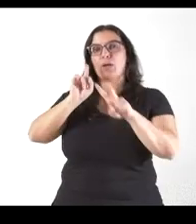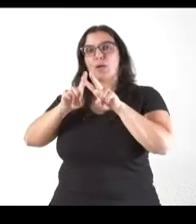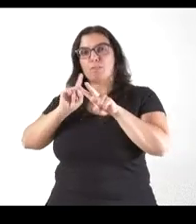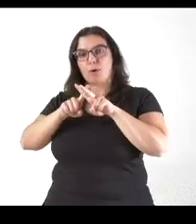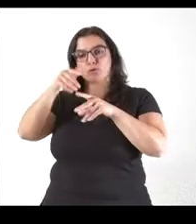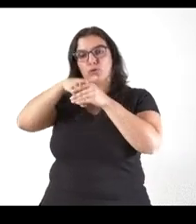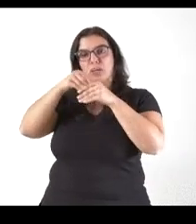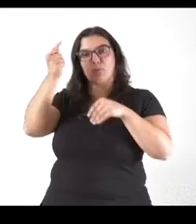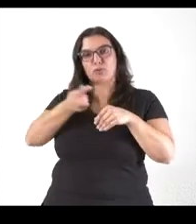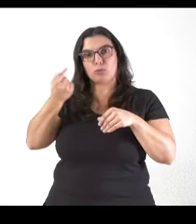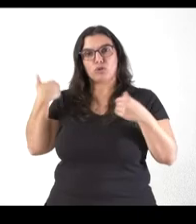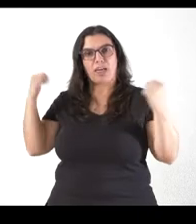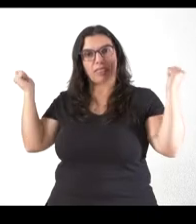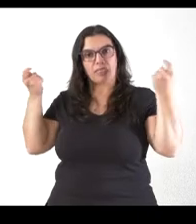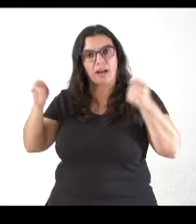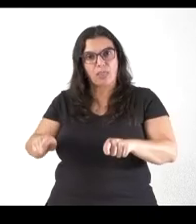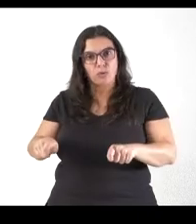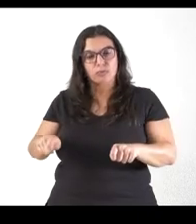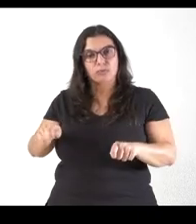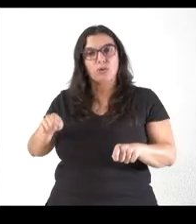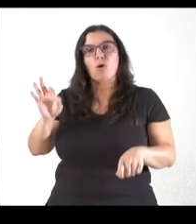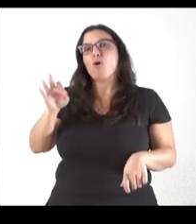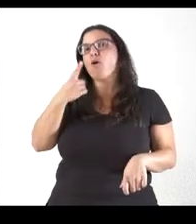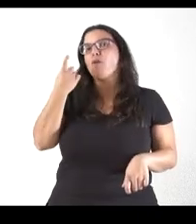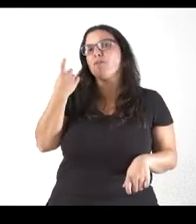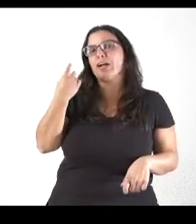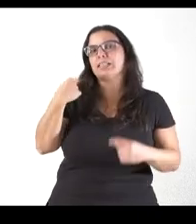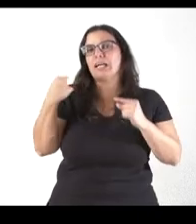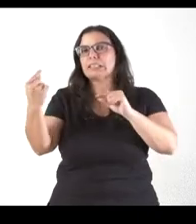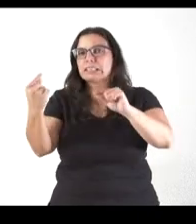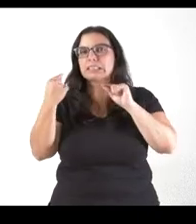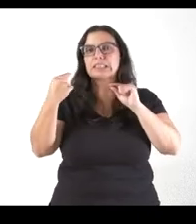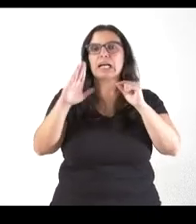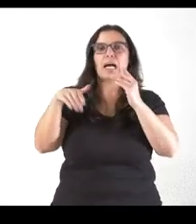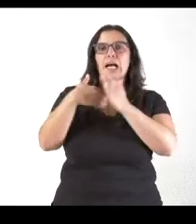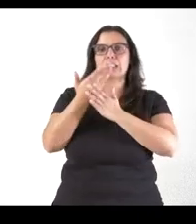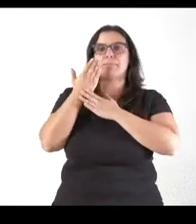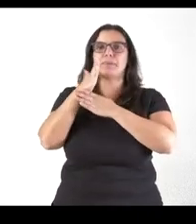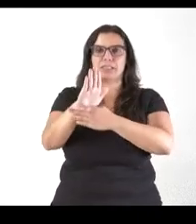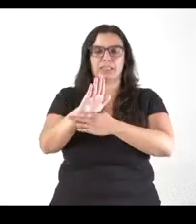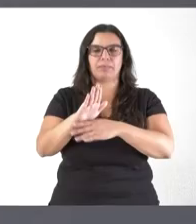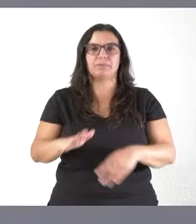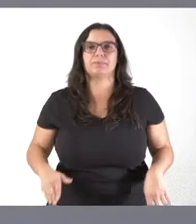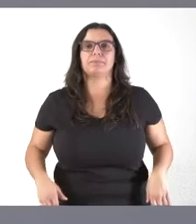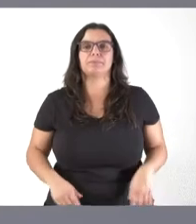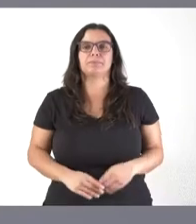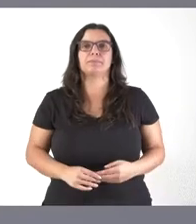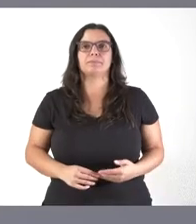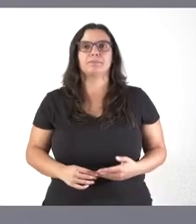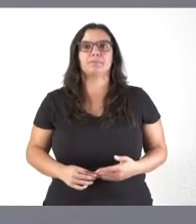de los presupuestos o todavía quedan cosas por pulir hasta que se presente el proyecto de ley